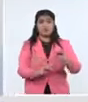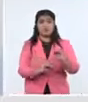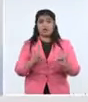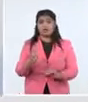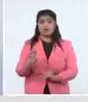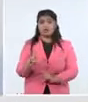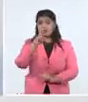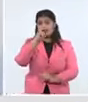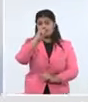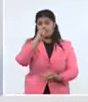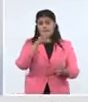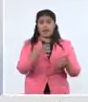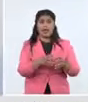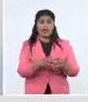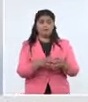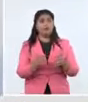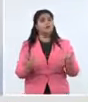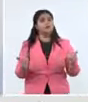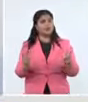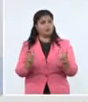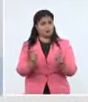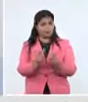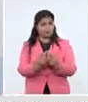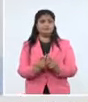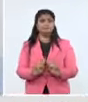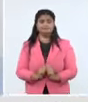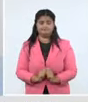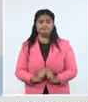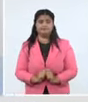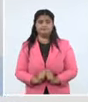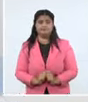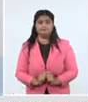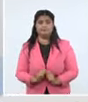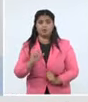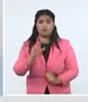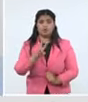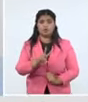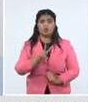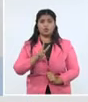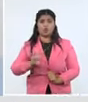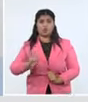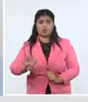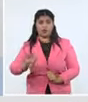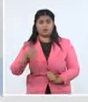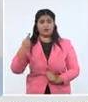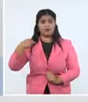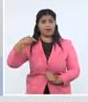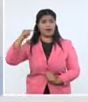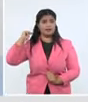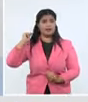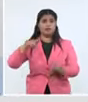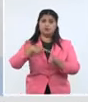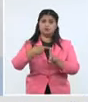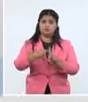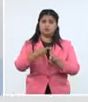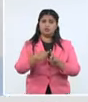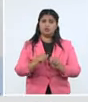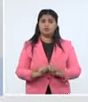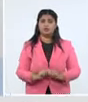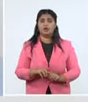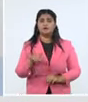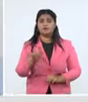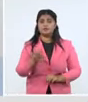que no es la que más quisiera, pero con una reducción, 224 ayer, el